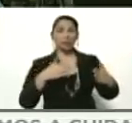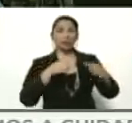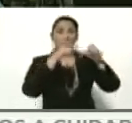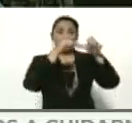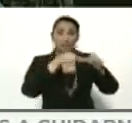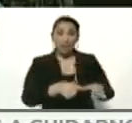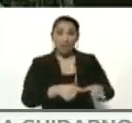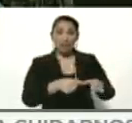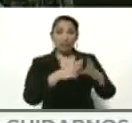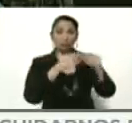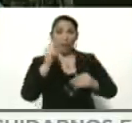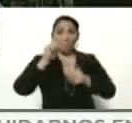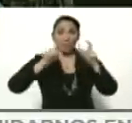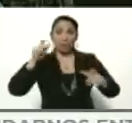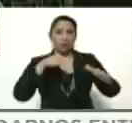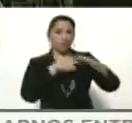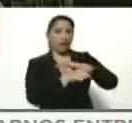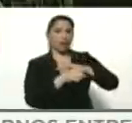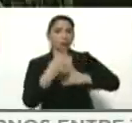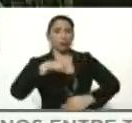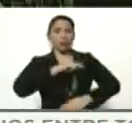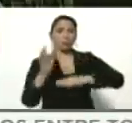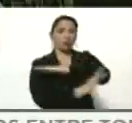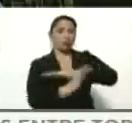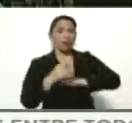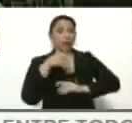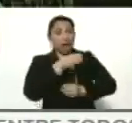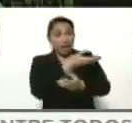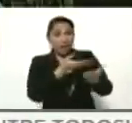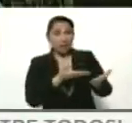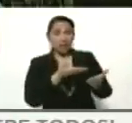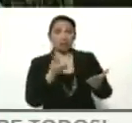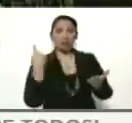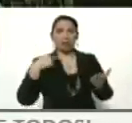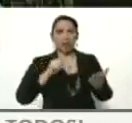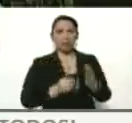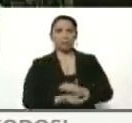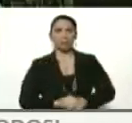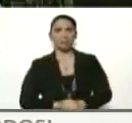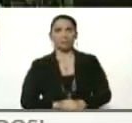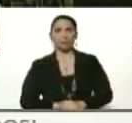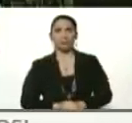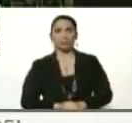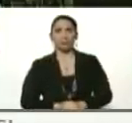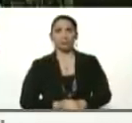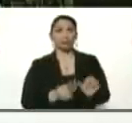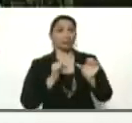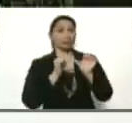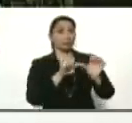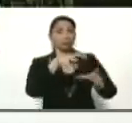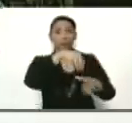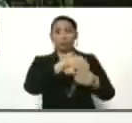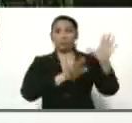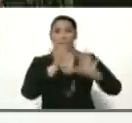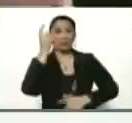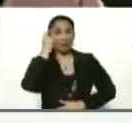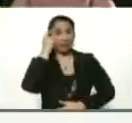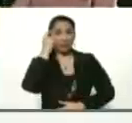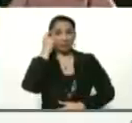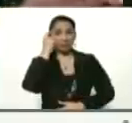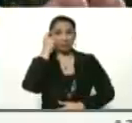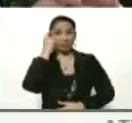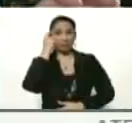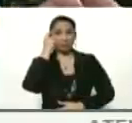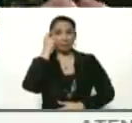ciudadanos que pasen por nuestra frontera. Y allí van a tener que permanecer durante 15 días